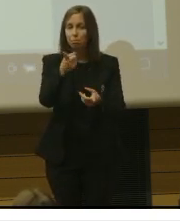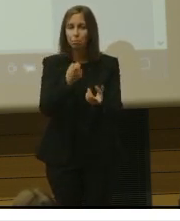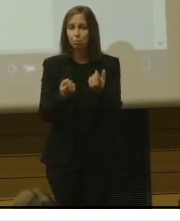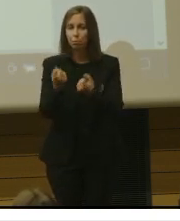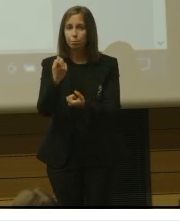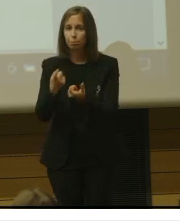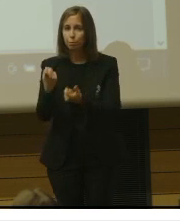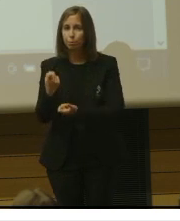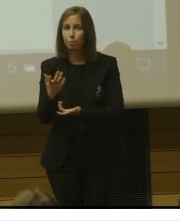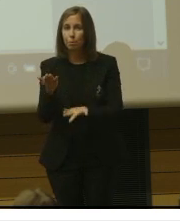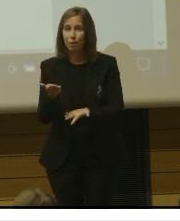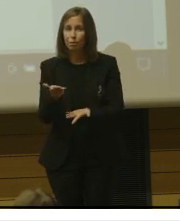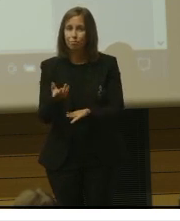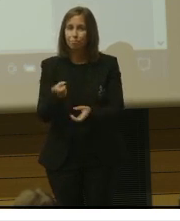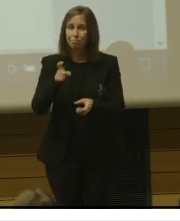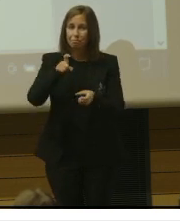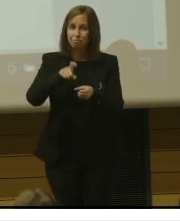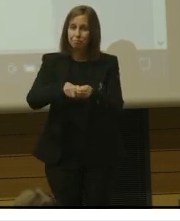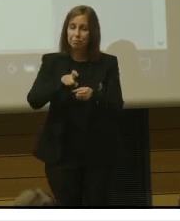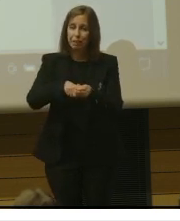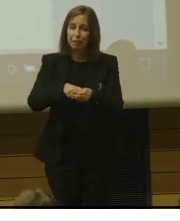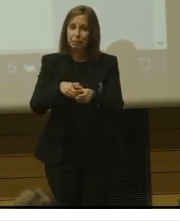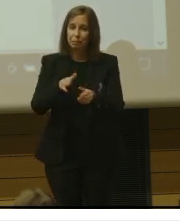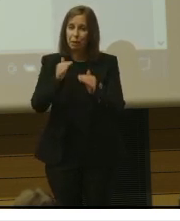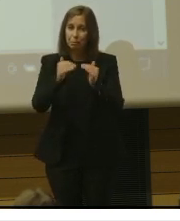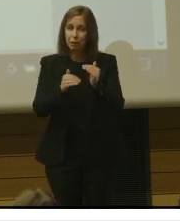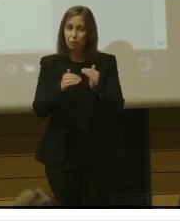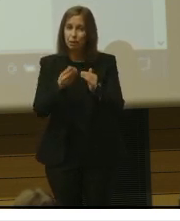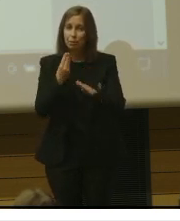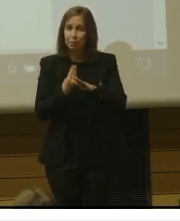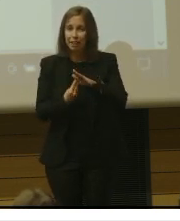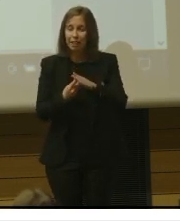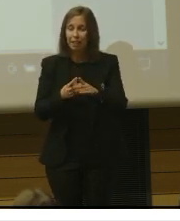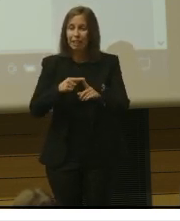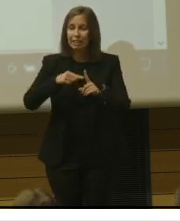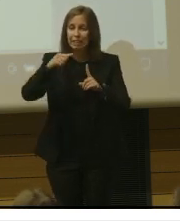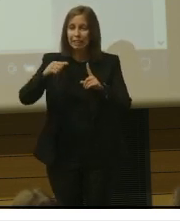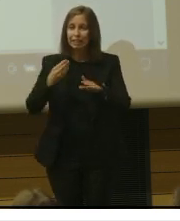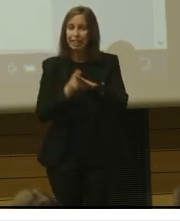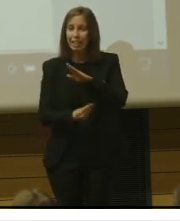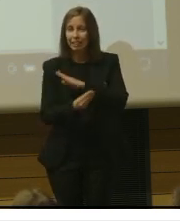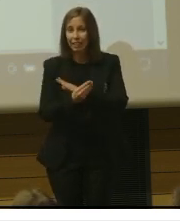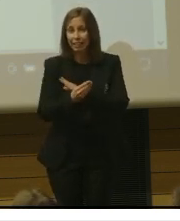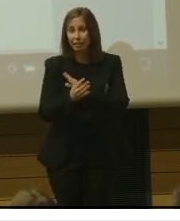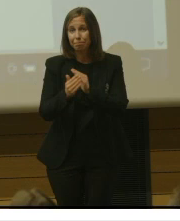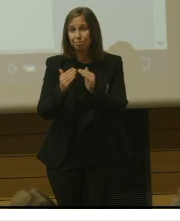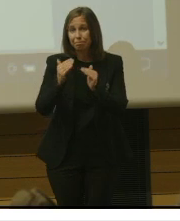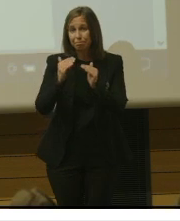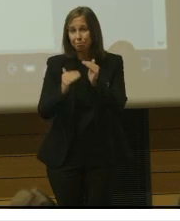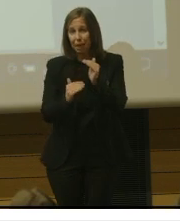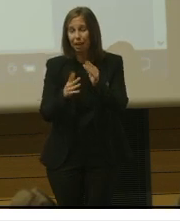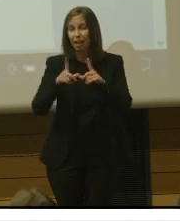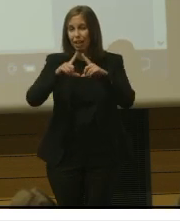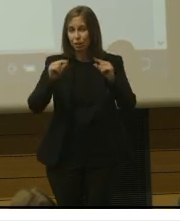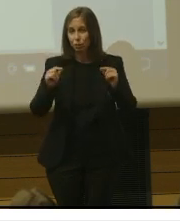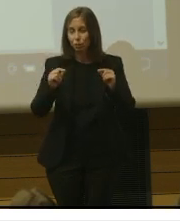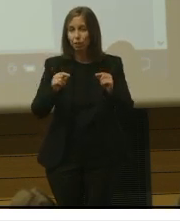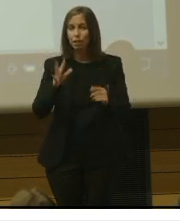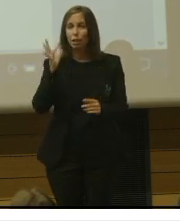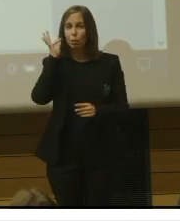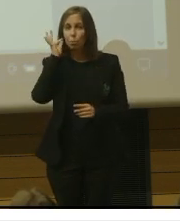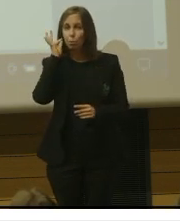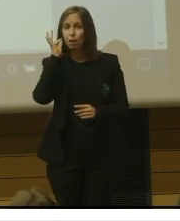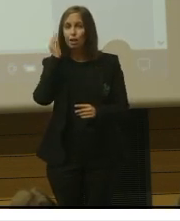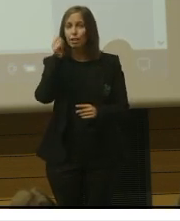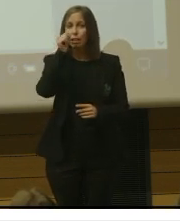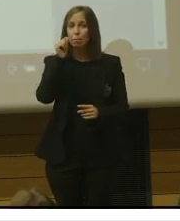tasa de natalidad en Asturias es la que es. Por suerte no tantas mujeres pues, bueno, embarazadas son